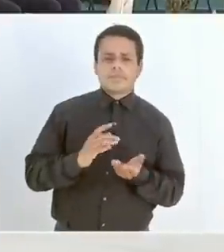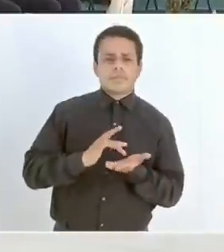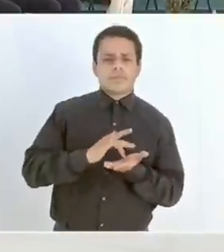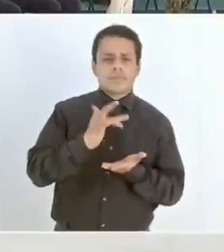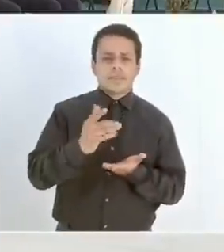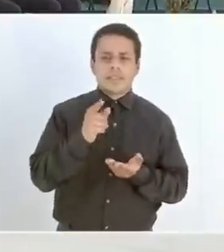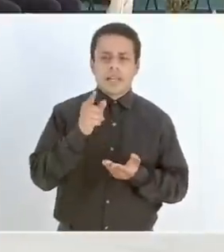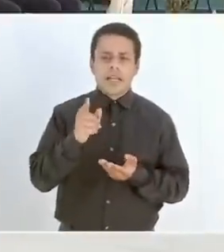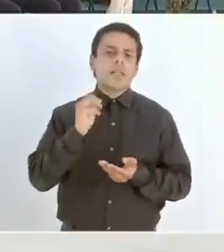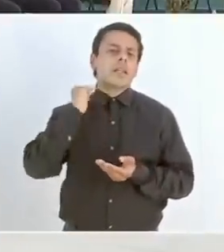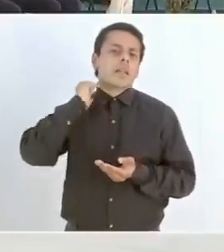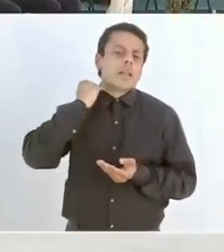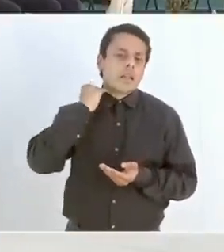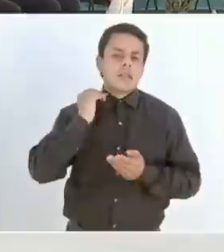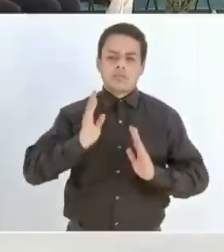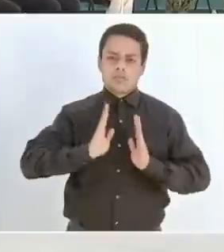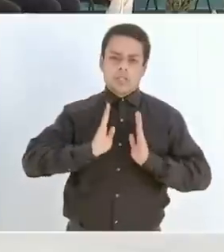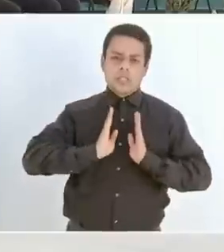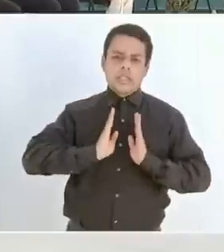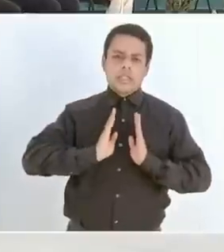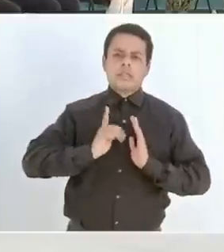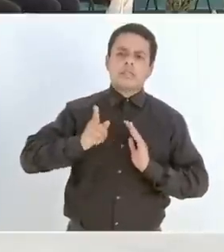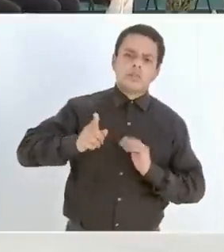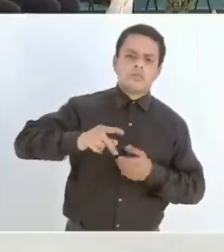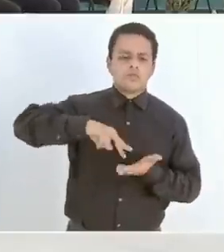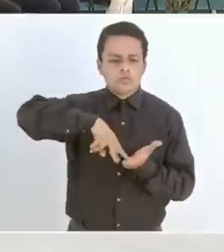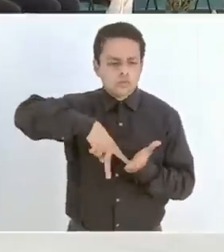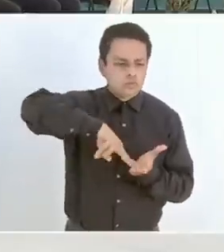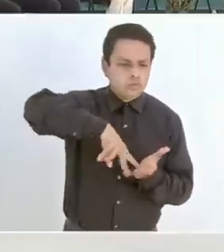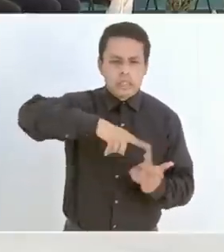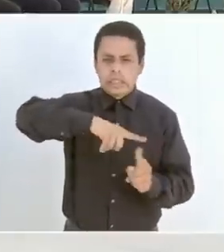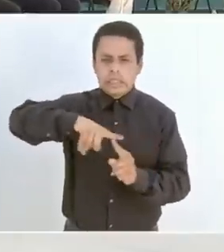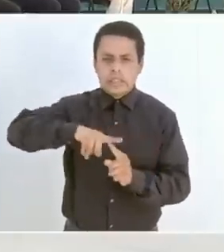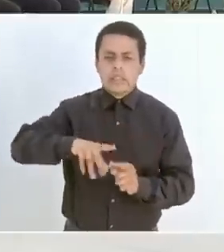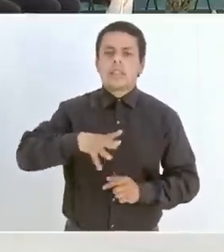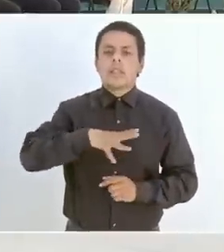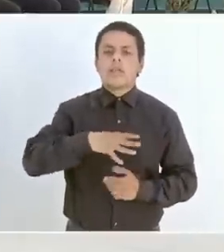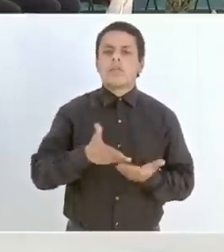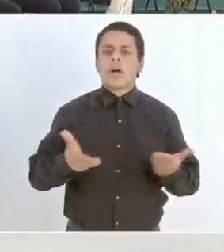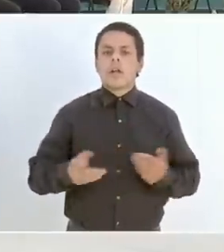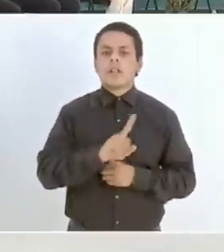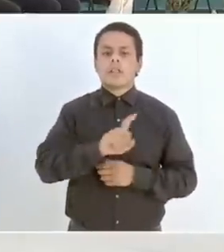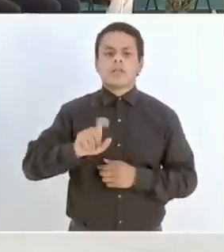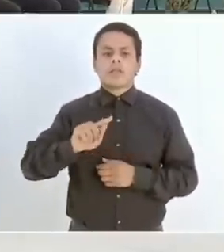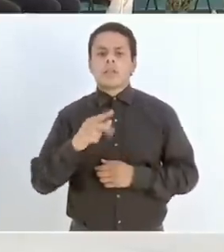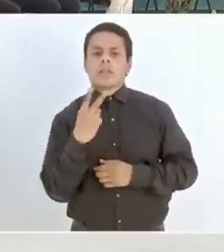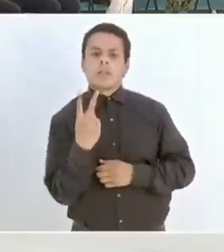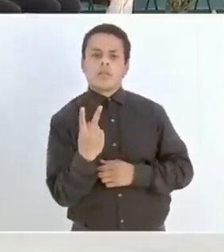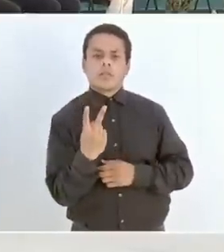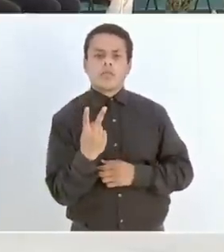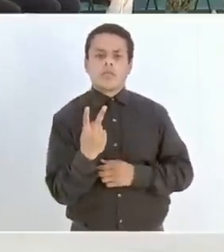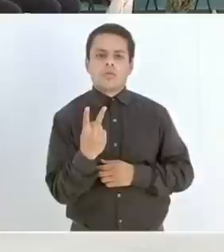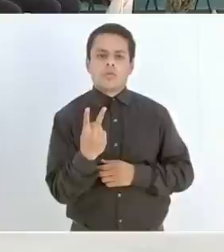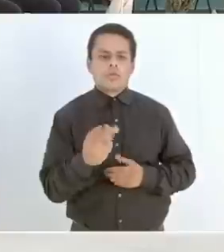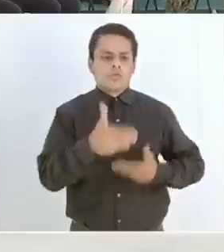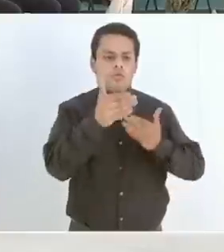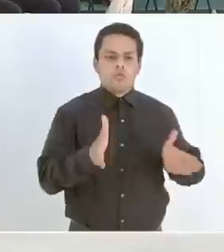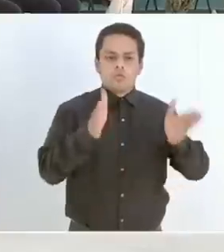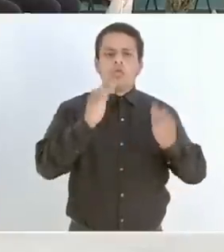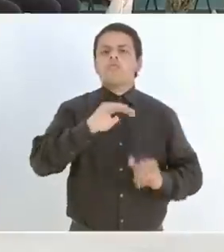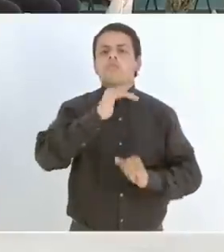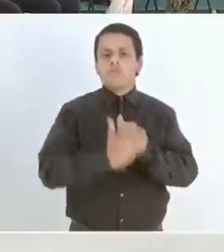los ingenieros militares, hoy contamos con 172 cuarteles concluidos o en su fase